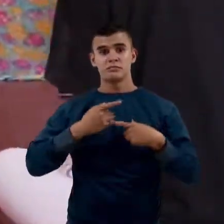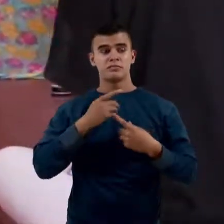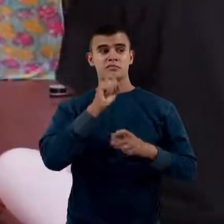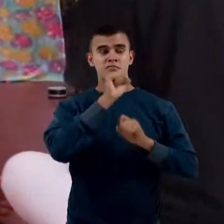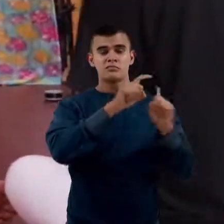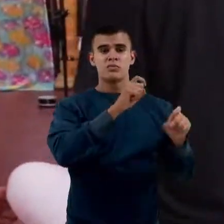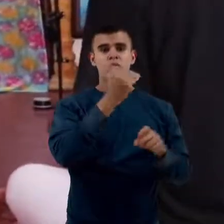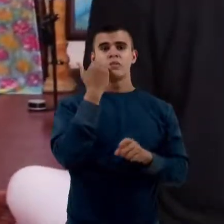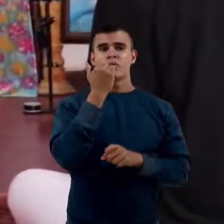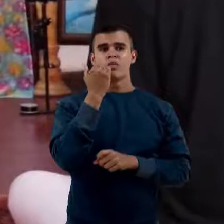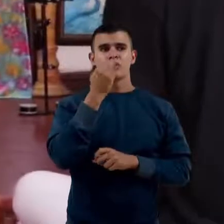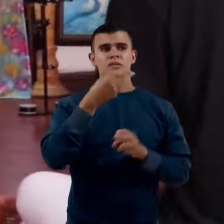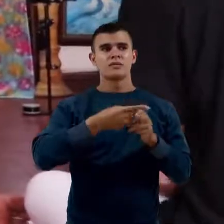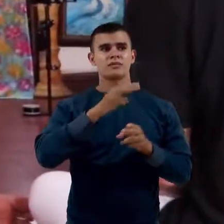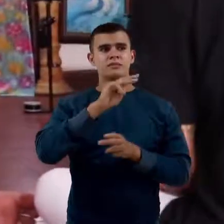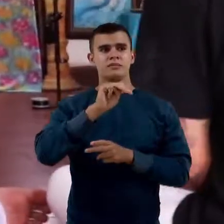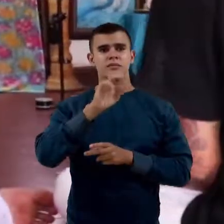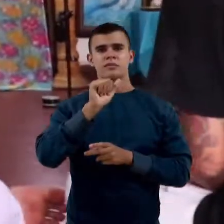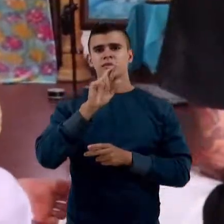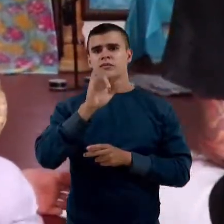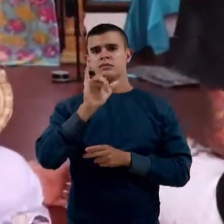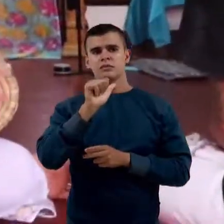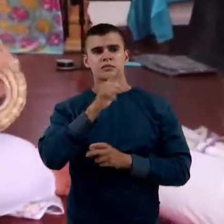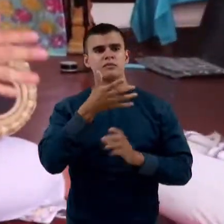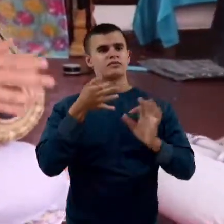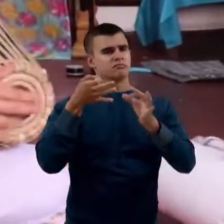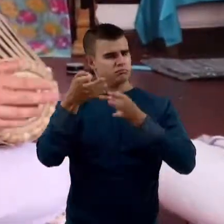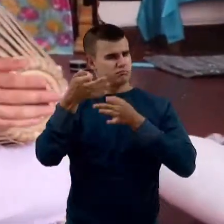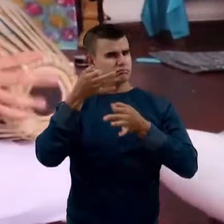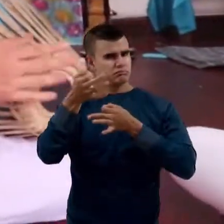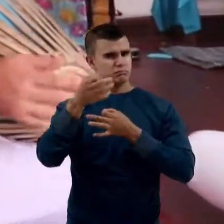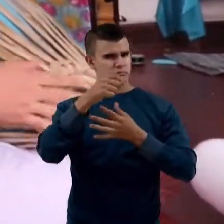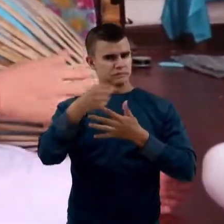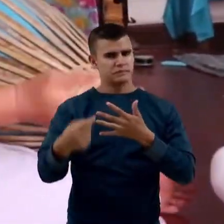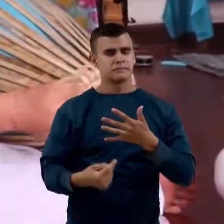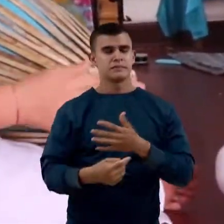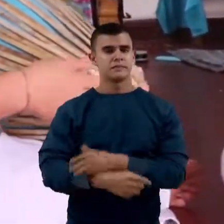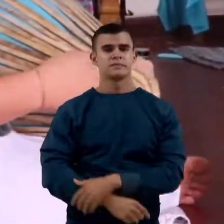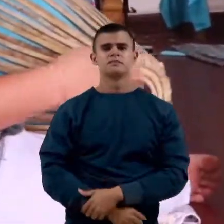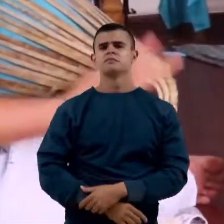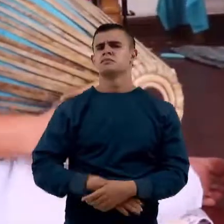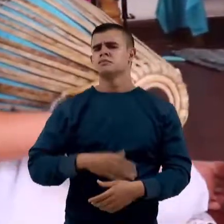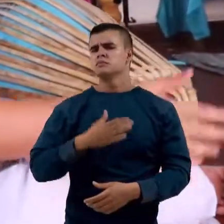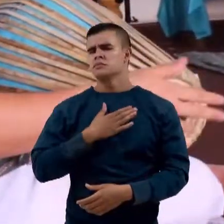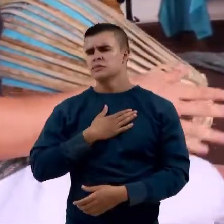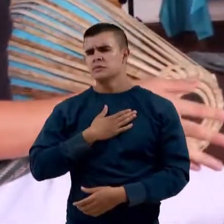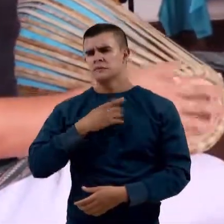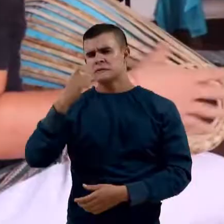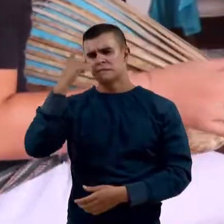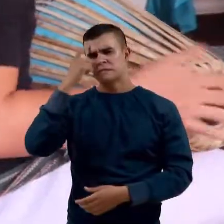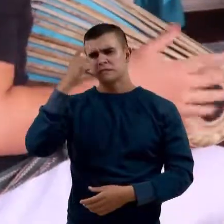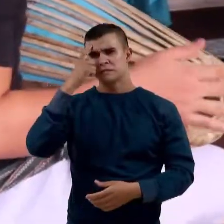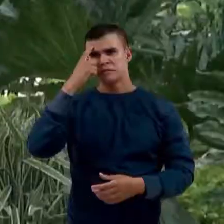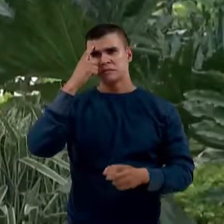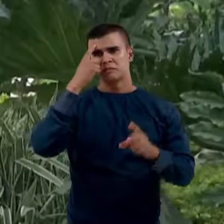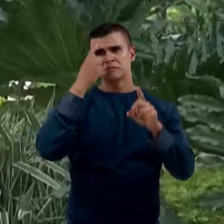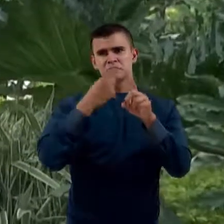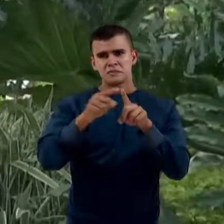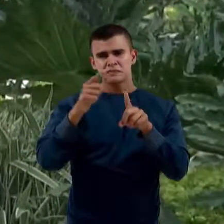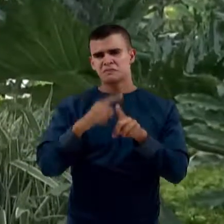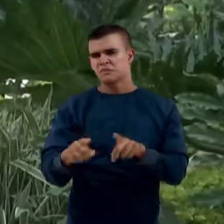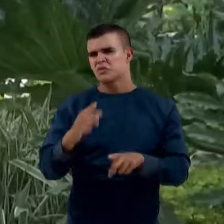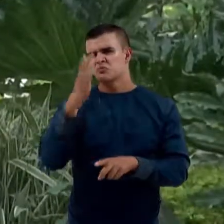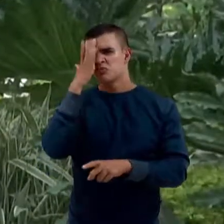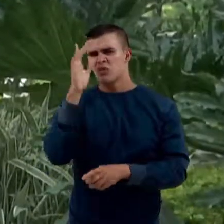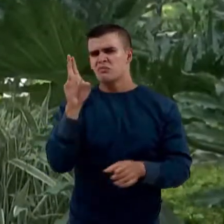Fernanda González nos habla al respecto. Pienso que hay como varios factores, o sea, unos, digamos,